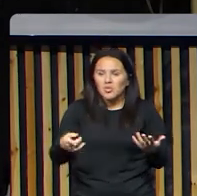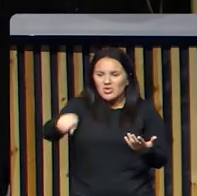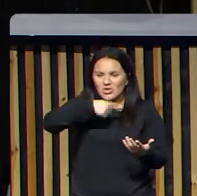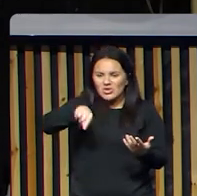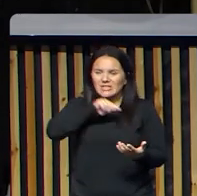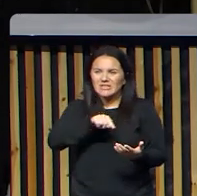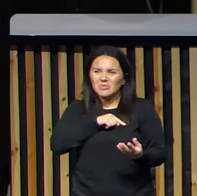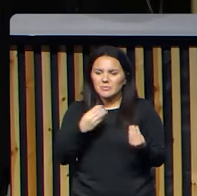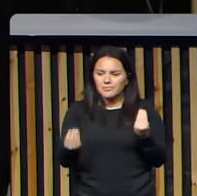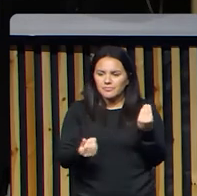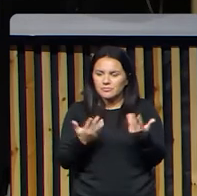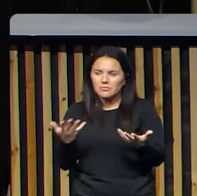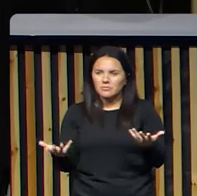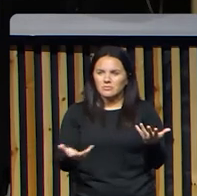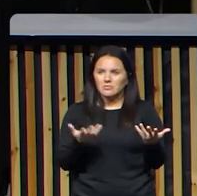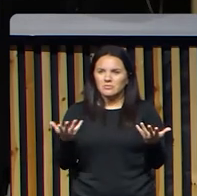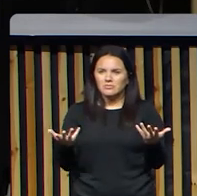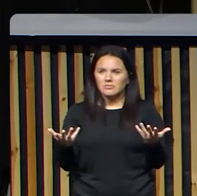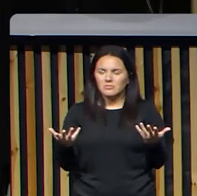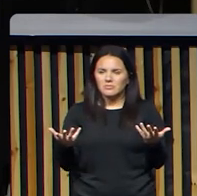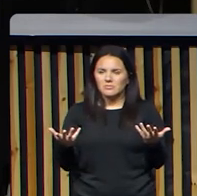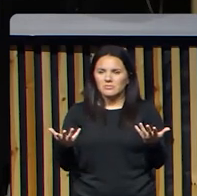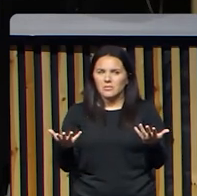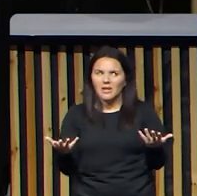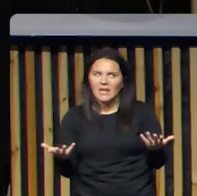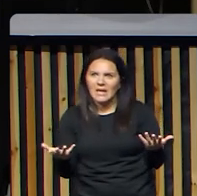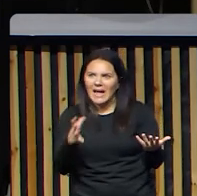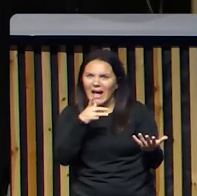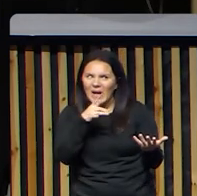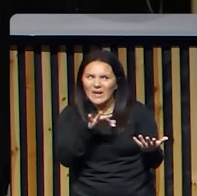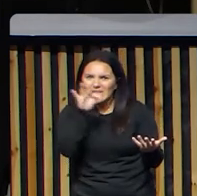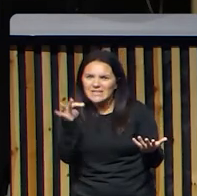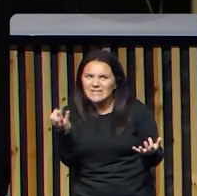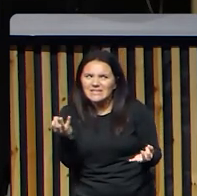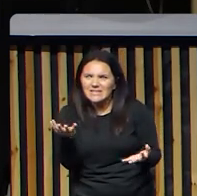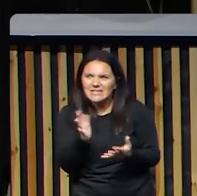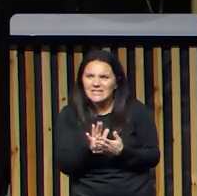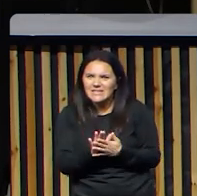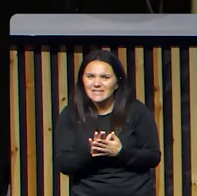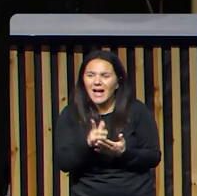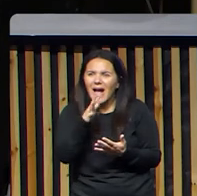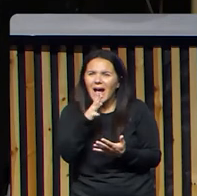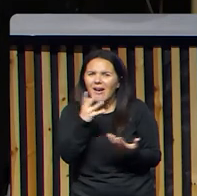sentimos esta sensación de y ahora que tengo que hacer Y ahora qué